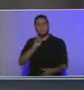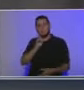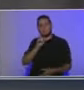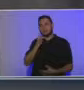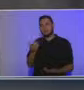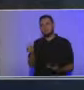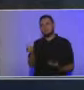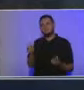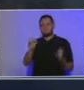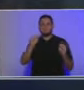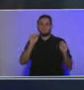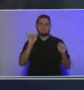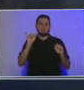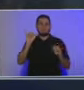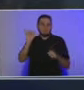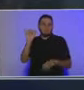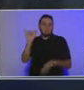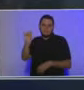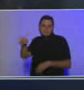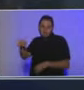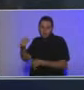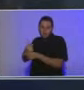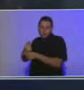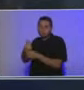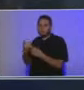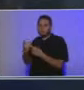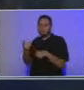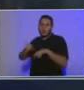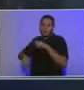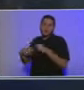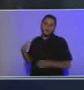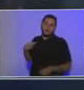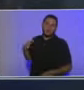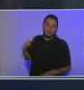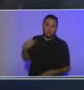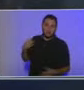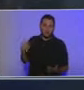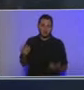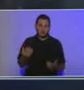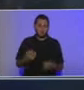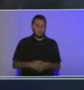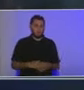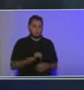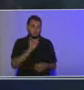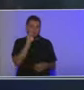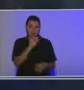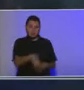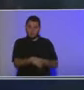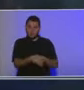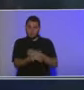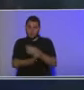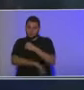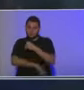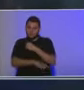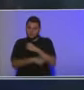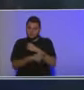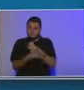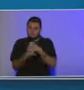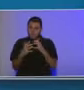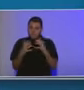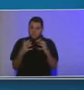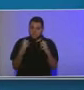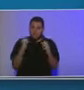había propiedad del pueblo de Puerto Rico, del municipio de Cataño. Sí. Eso es un delito grave, se supone, ¿no? Ahí no le erradicaron. Ahí